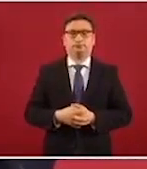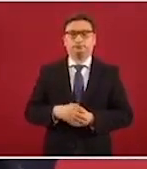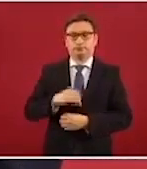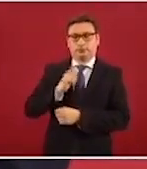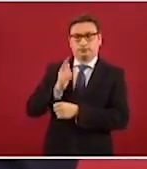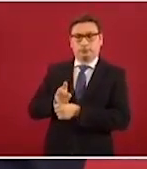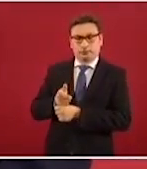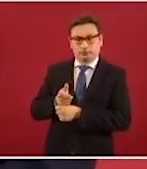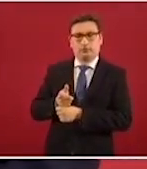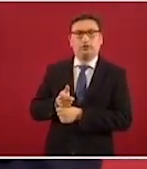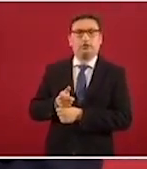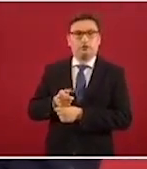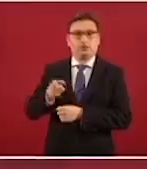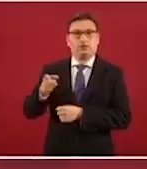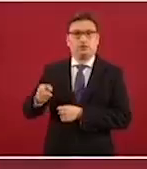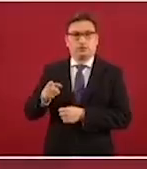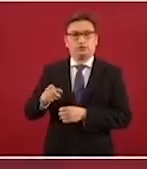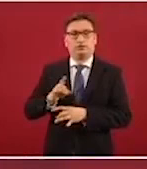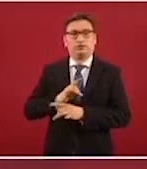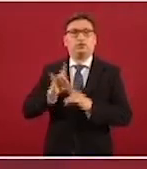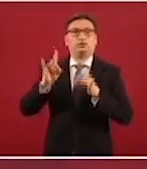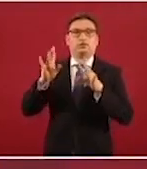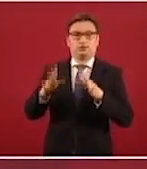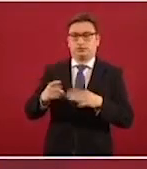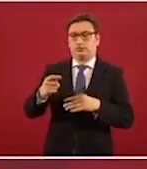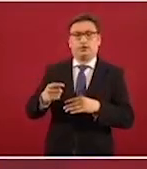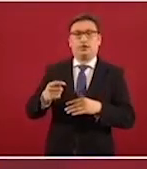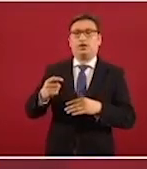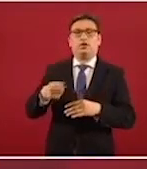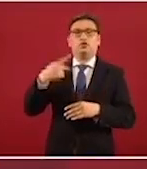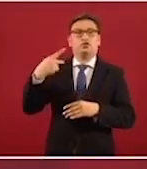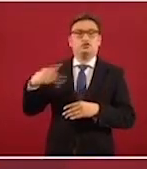detectaron o se les presentó el primer caso